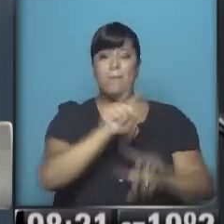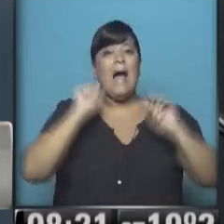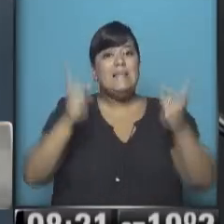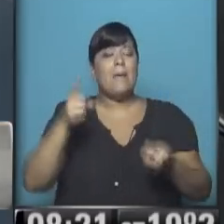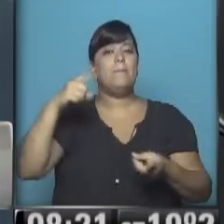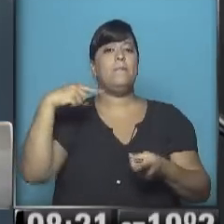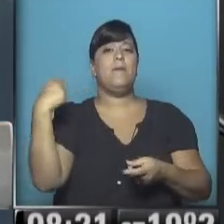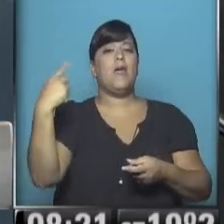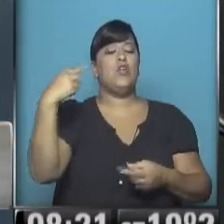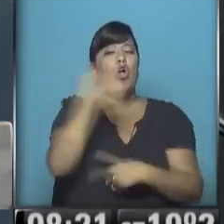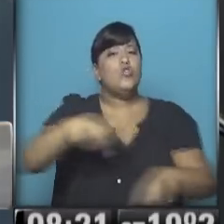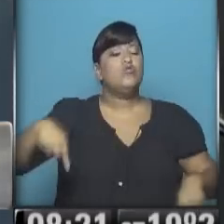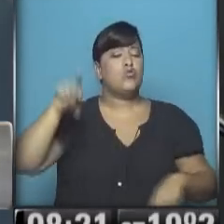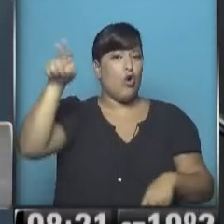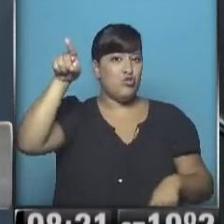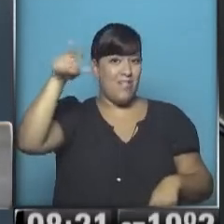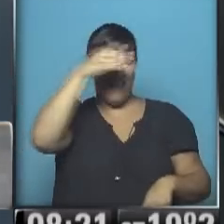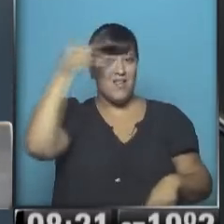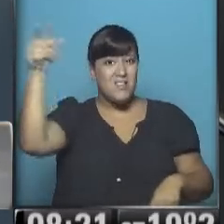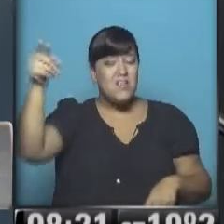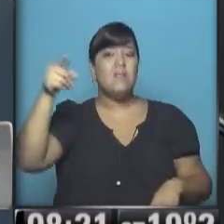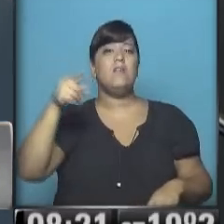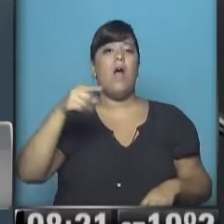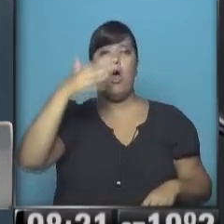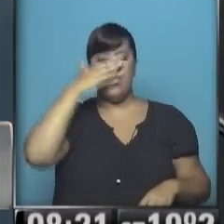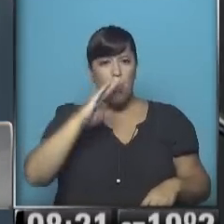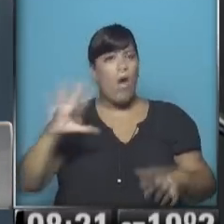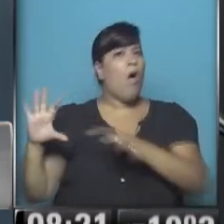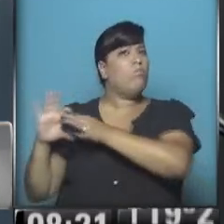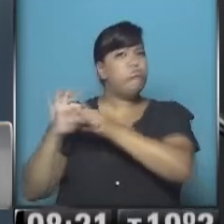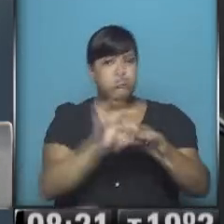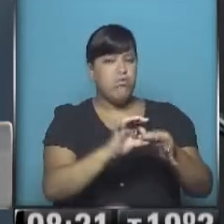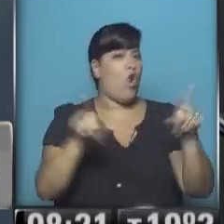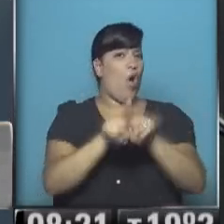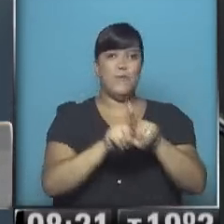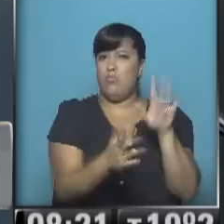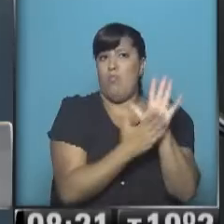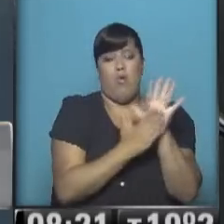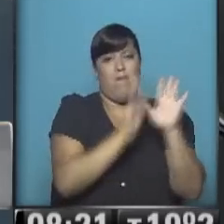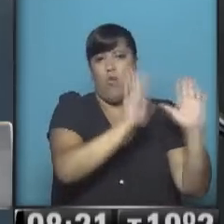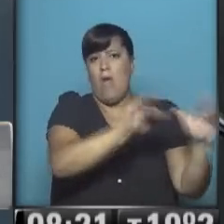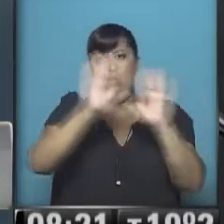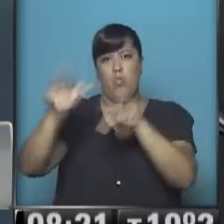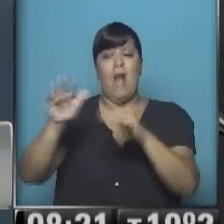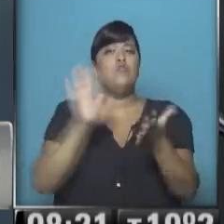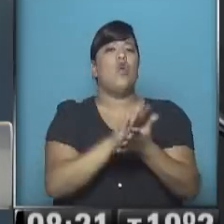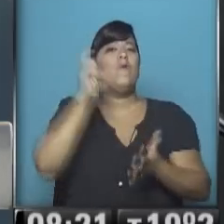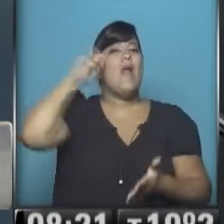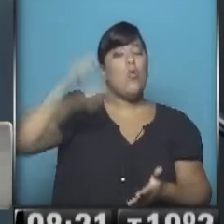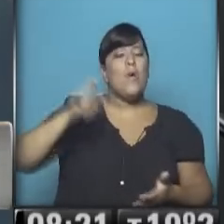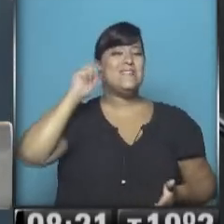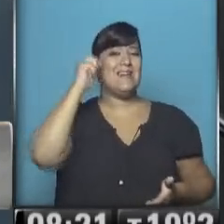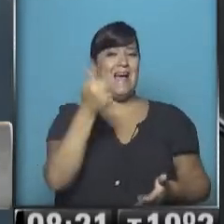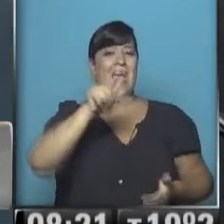manifestaciones En definitiva luego tuvieron correlato con lo que se pudo corroborar desde el punto de vista de la actuación del juez Galiano